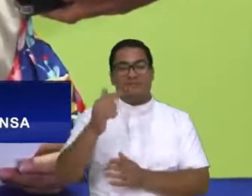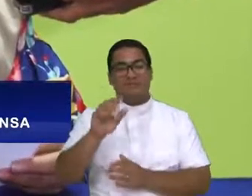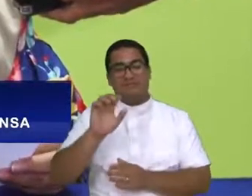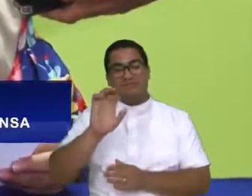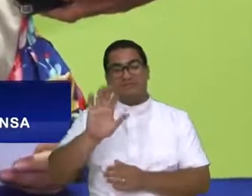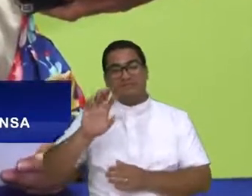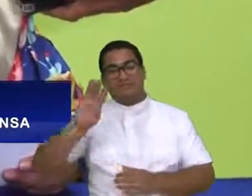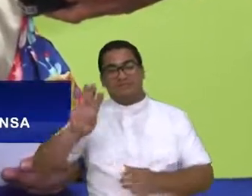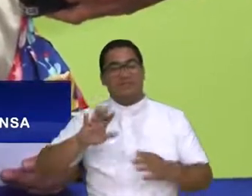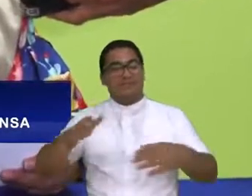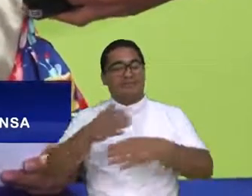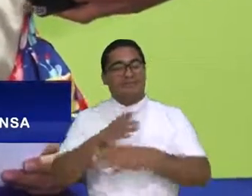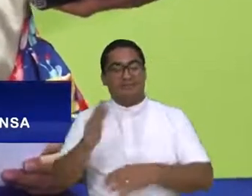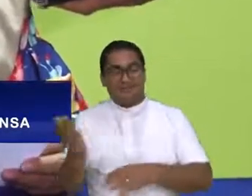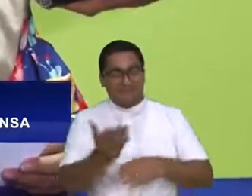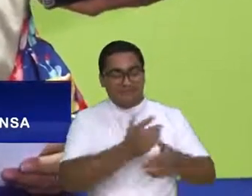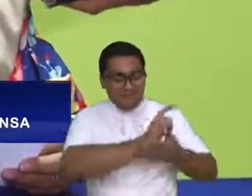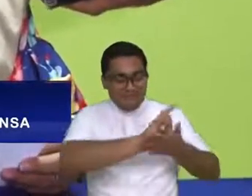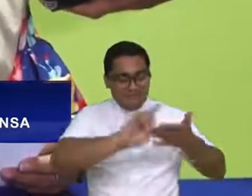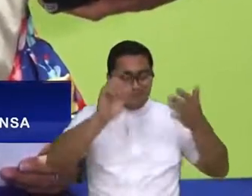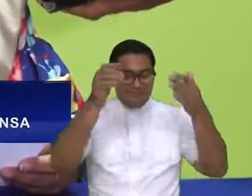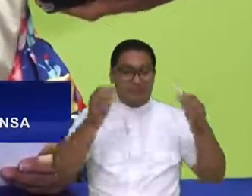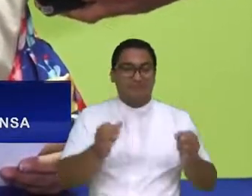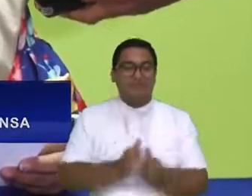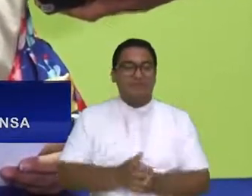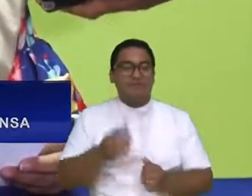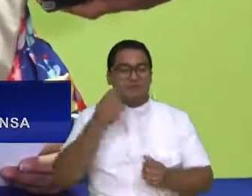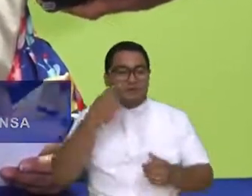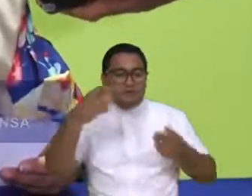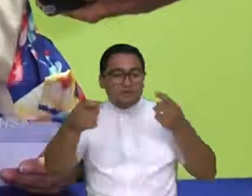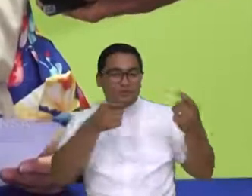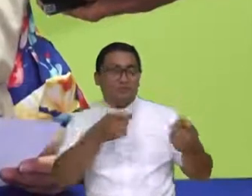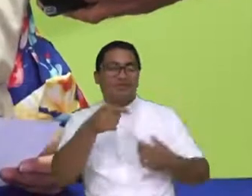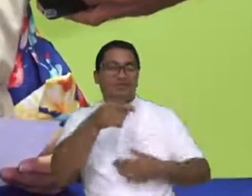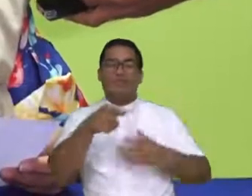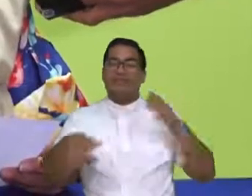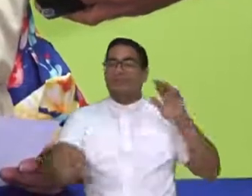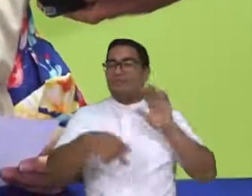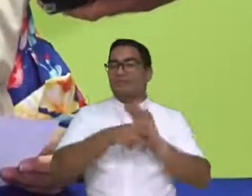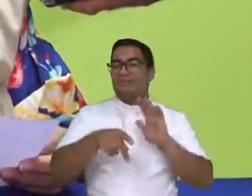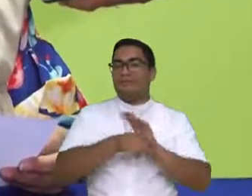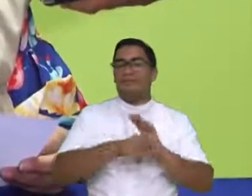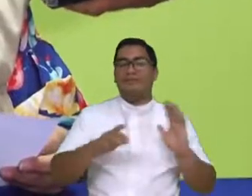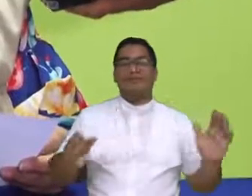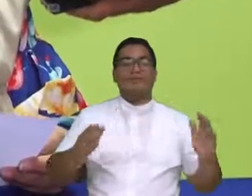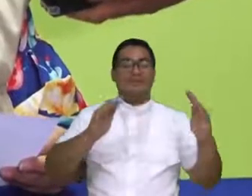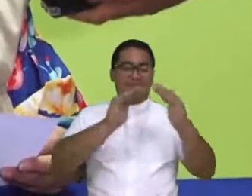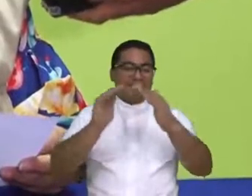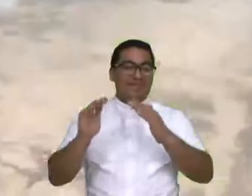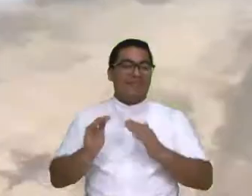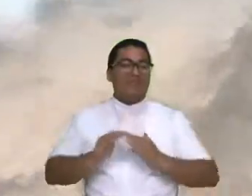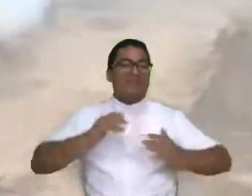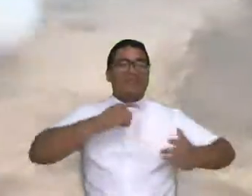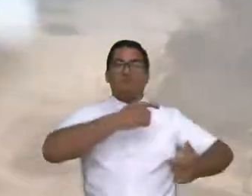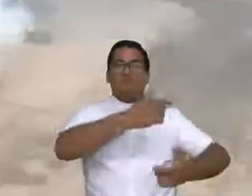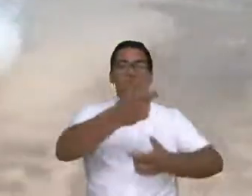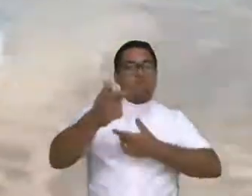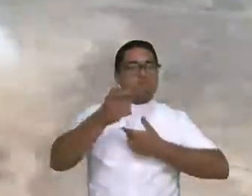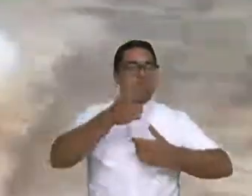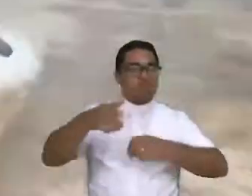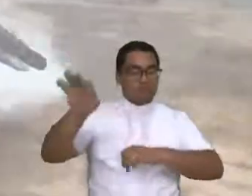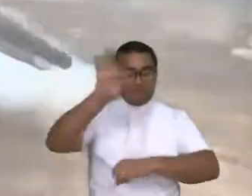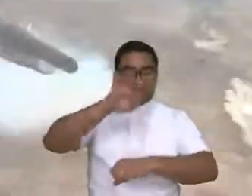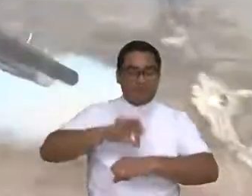1.730.454 criaderos. En las acciones de control de foco ante casos sospechosos, se fumigaron un total de